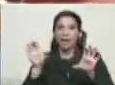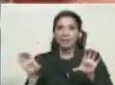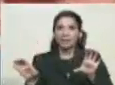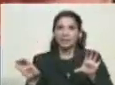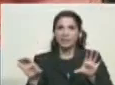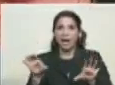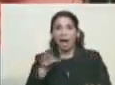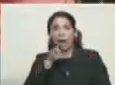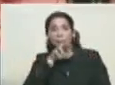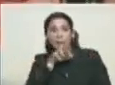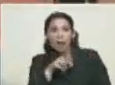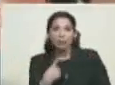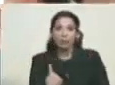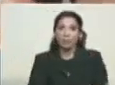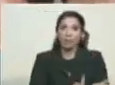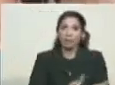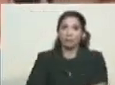hermano